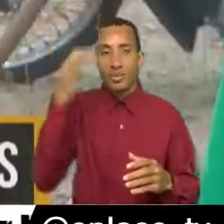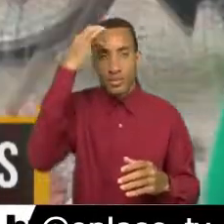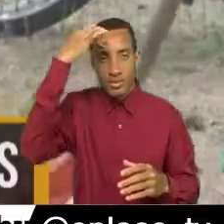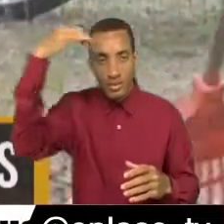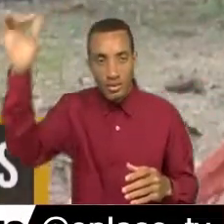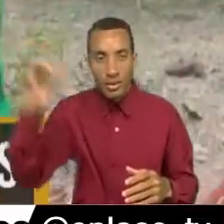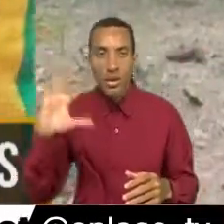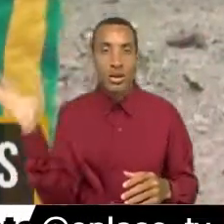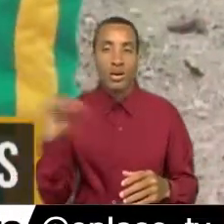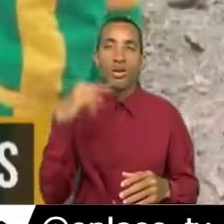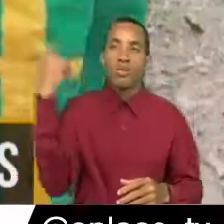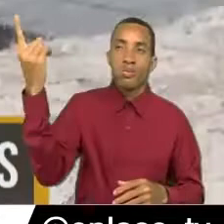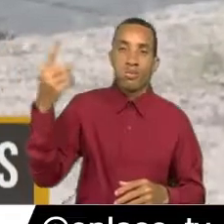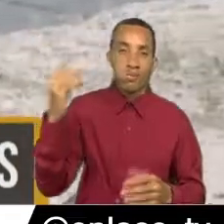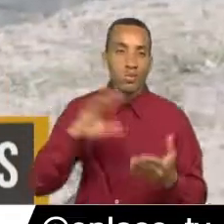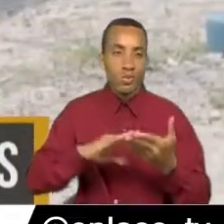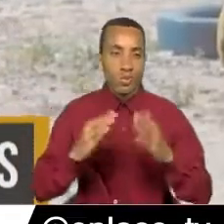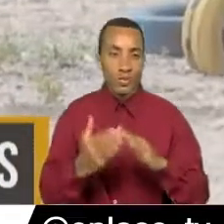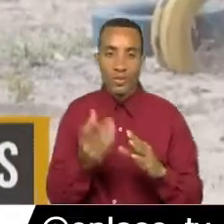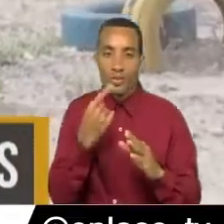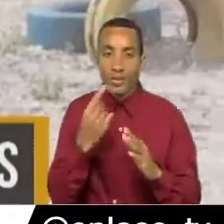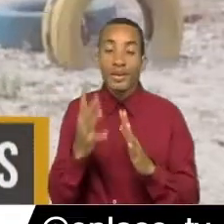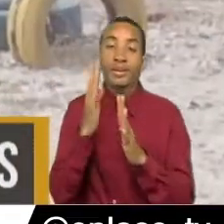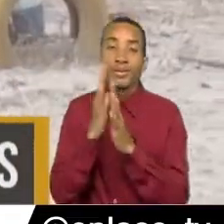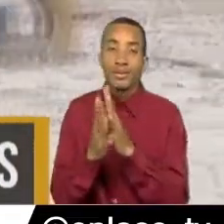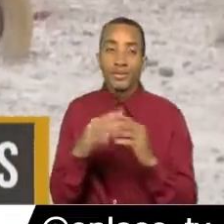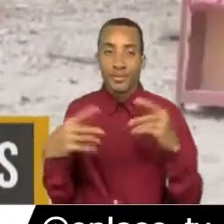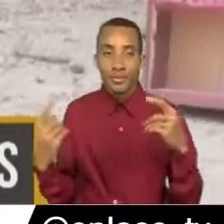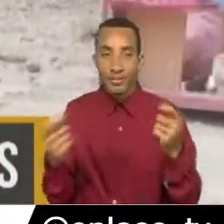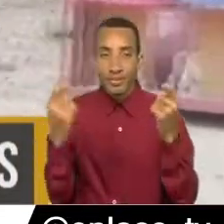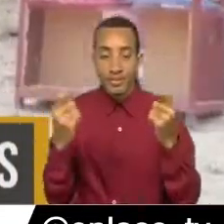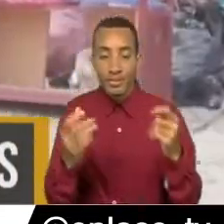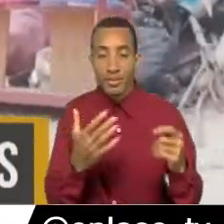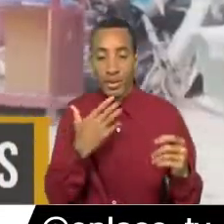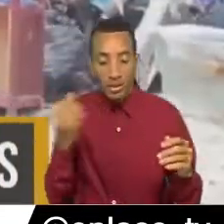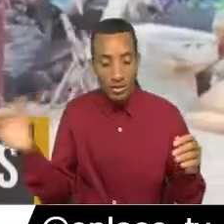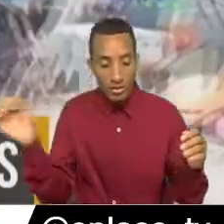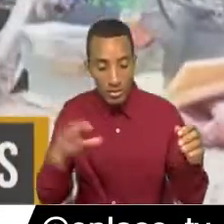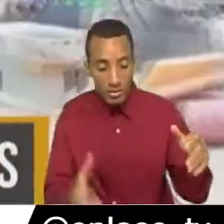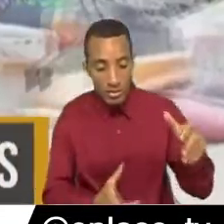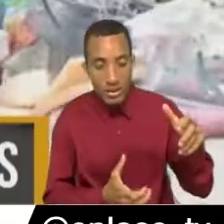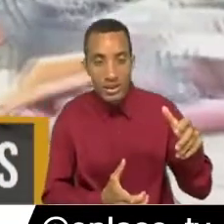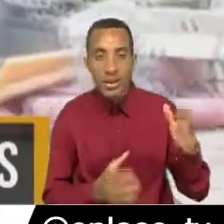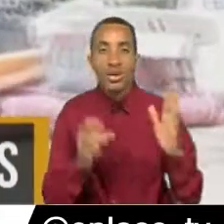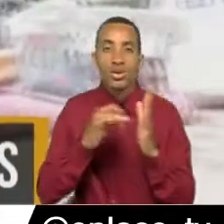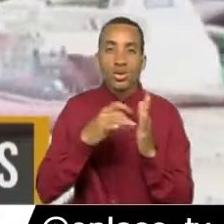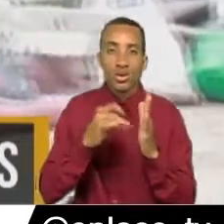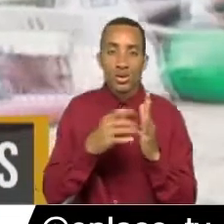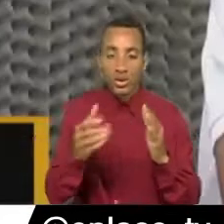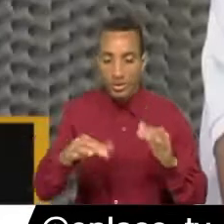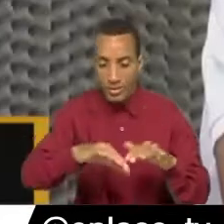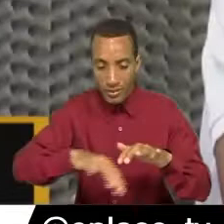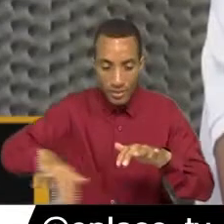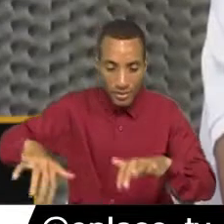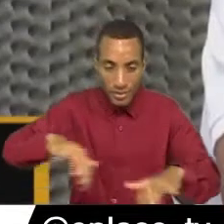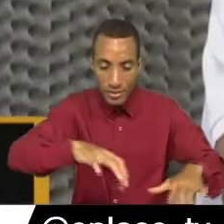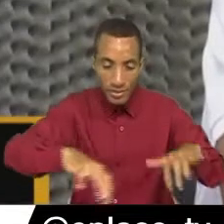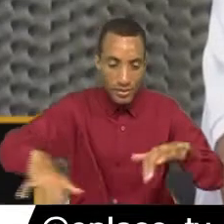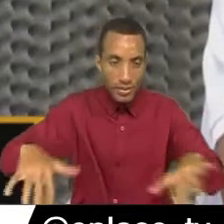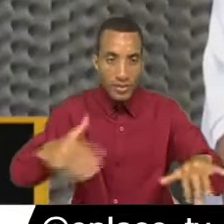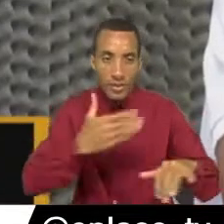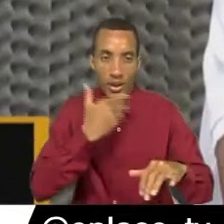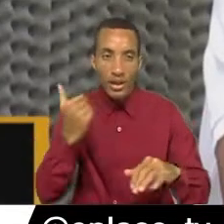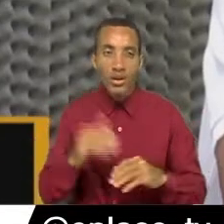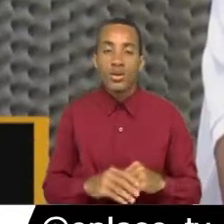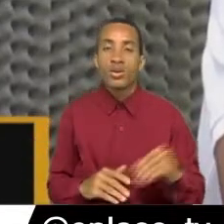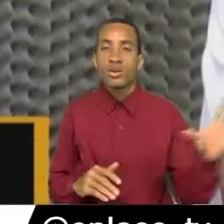en general participan de esta campaña dirigida al manejo responsable de residuos sólidos y la separación en la fuente. Toda la administración